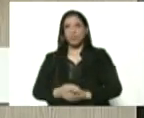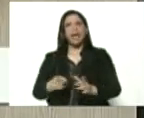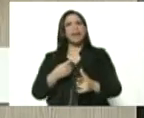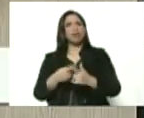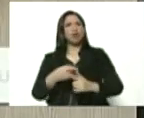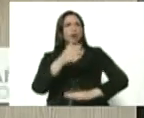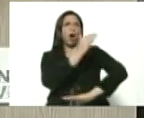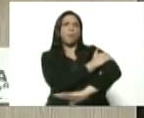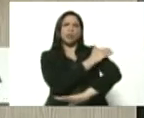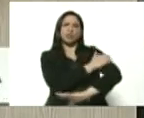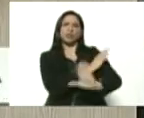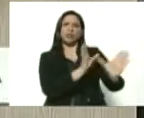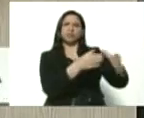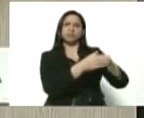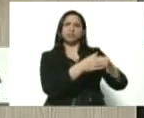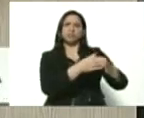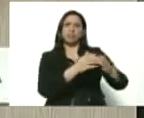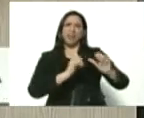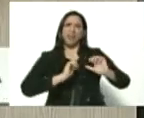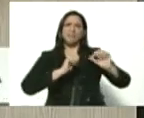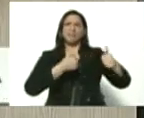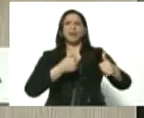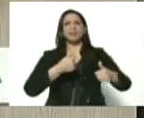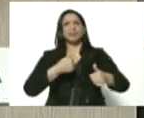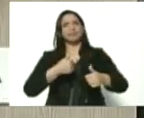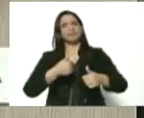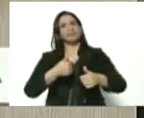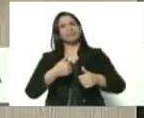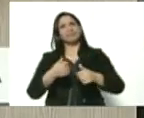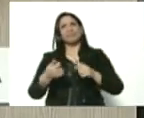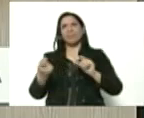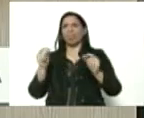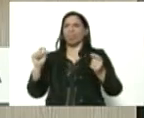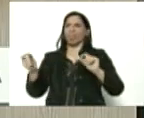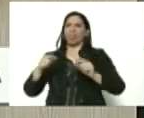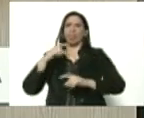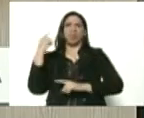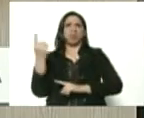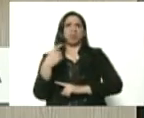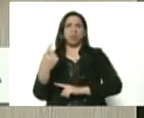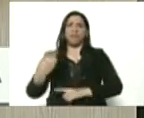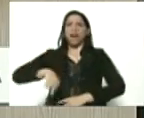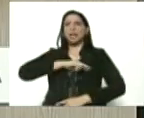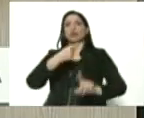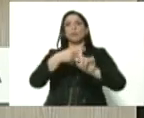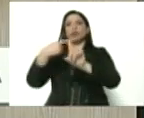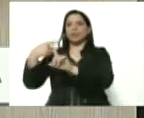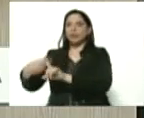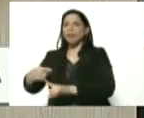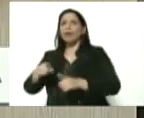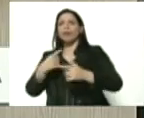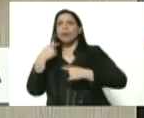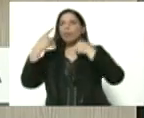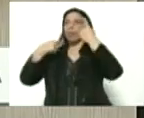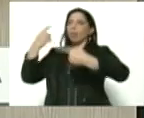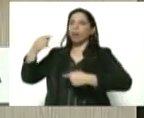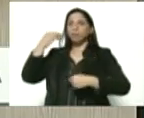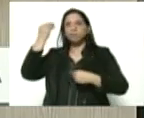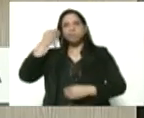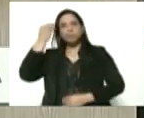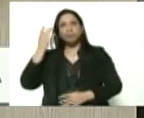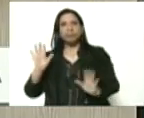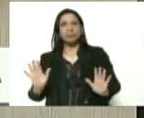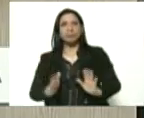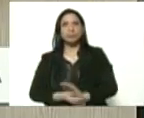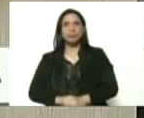la oposición prende lo que siempre prende: los ventiladores de los falsos positivos, los ventiladores de tratar de desvirtuar las